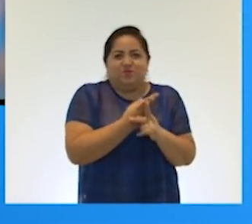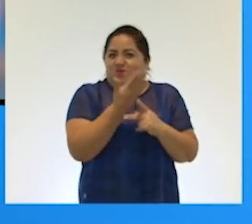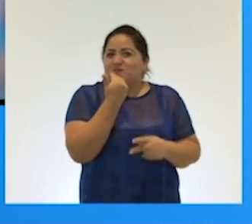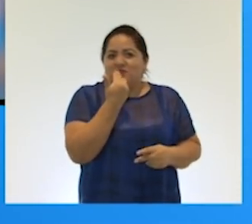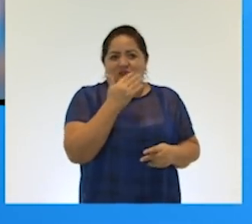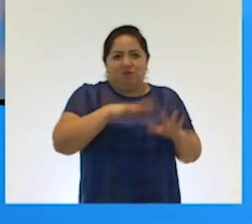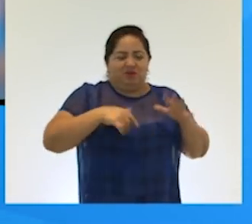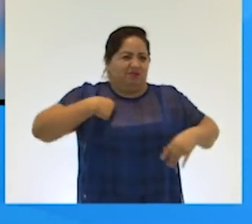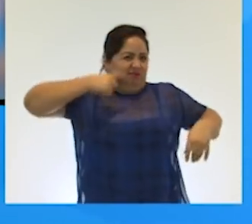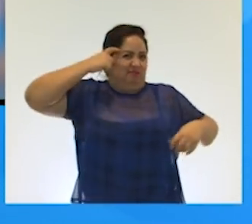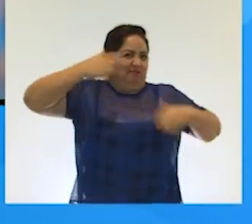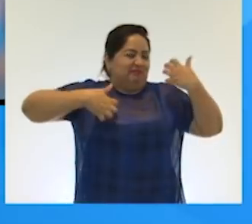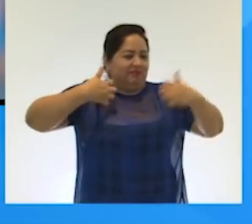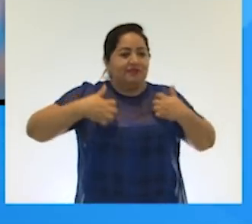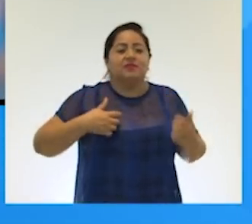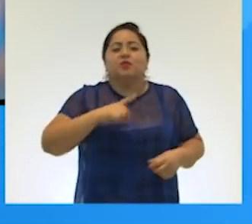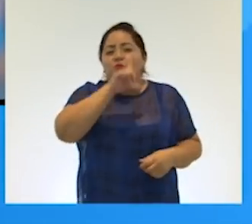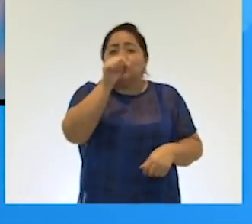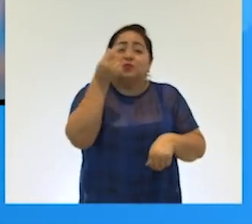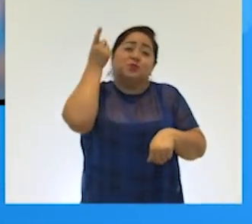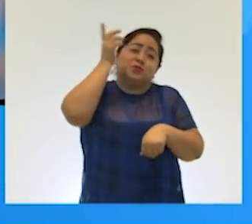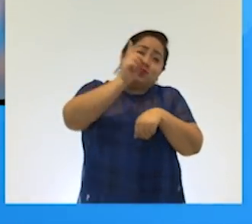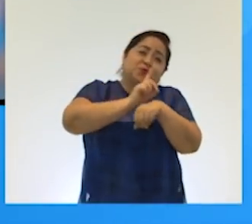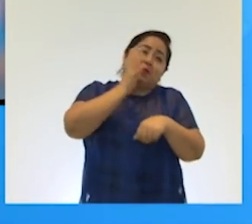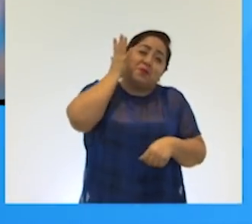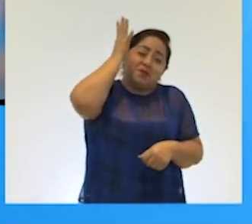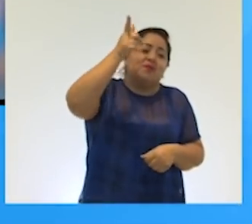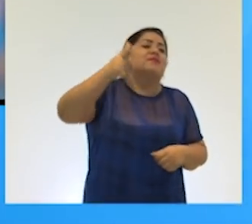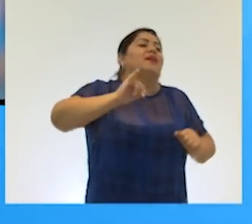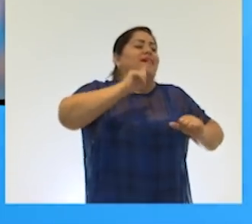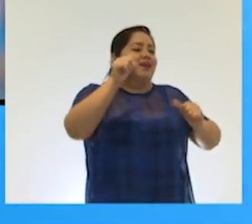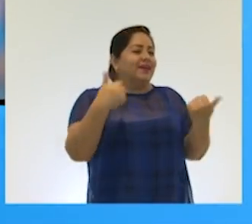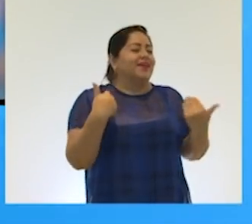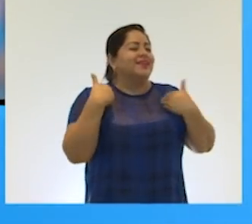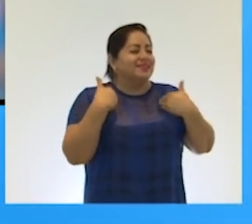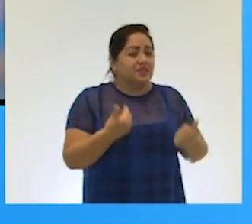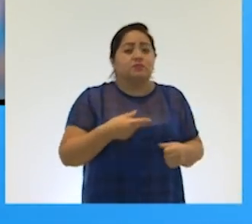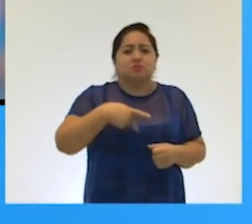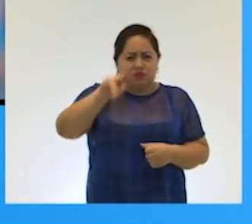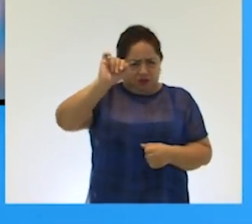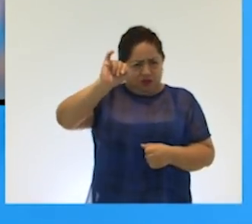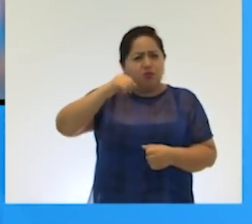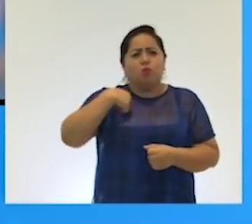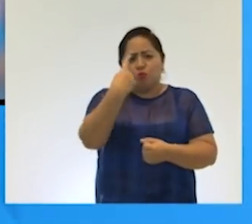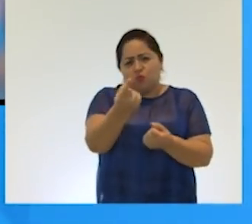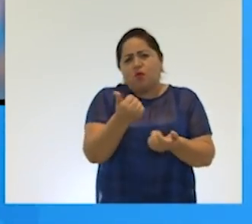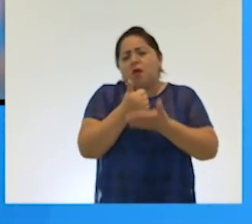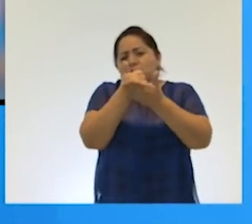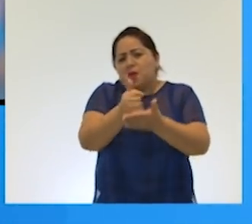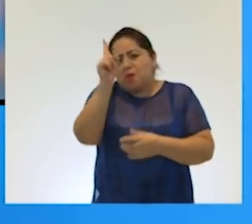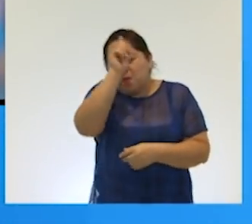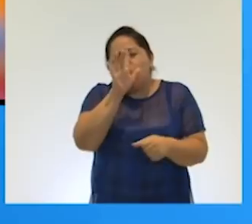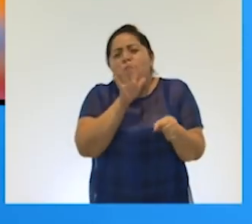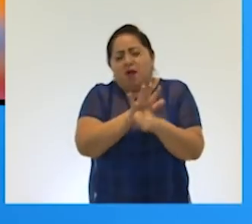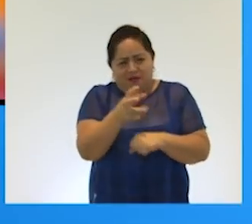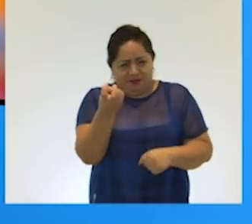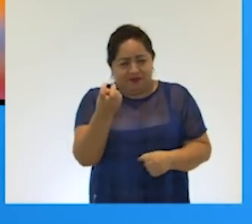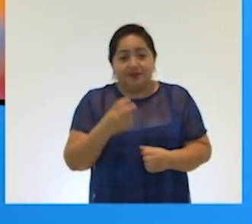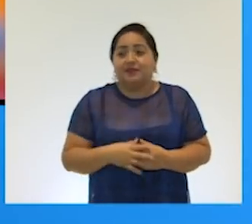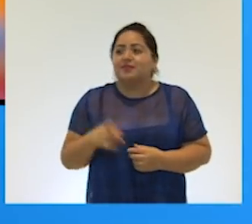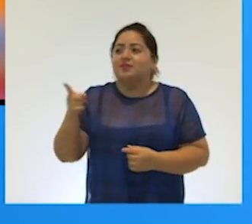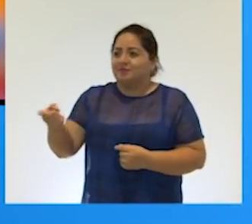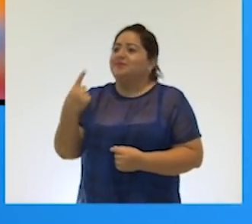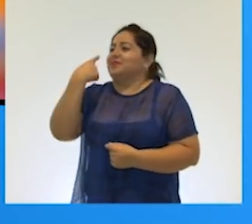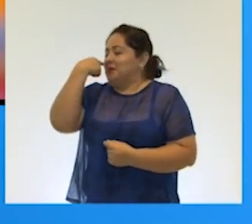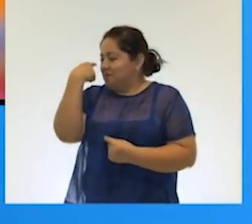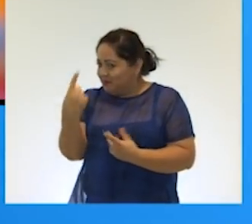situaciones, muchacho. ¿Mm? Ya me entenderás algún día. Y sí, efectivamente tengo algunas técnicas para esos casos.